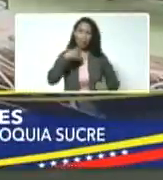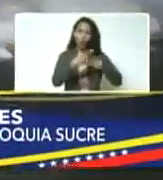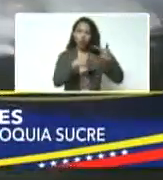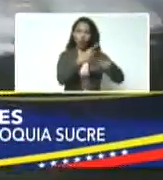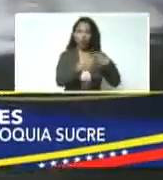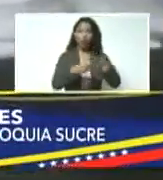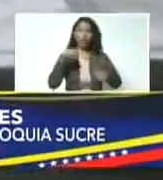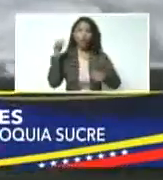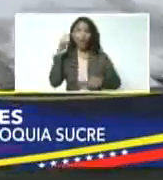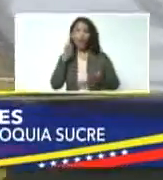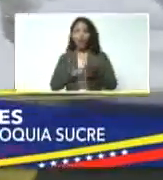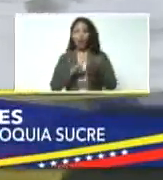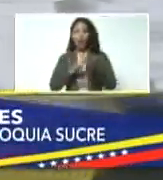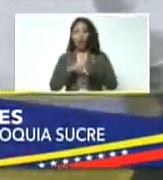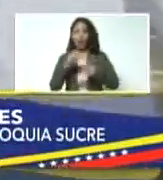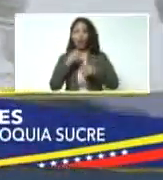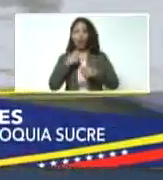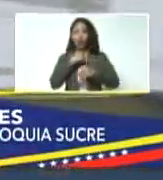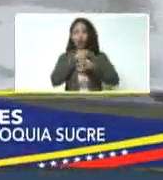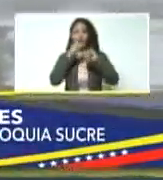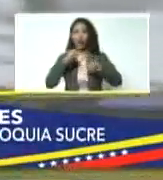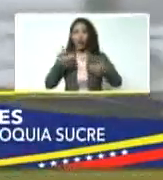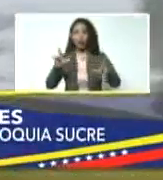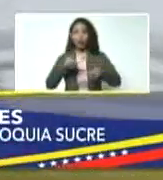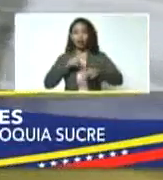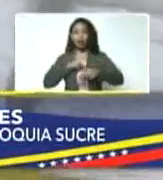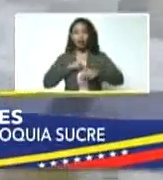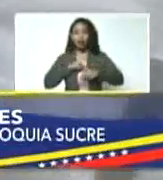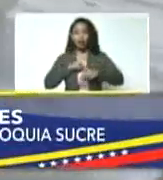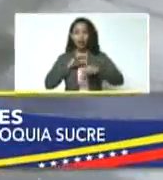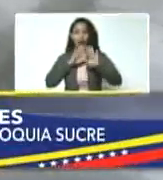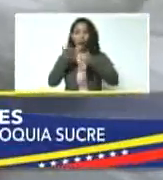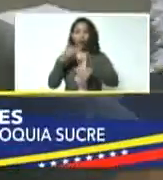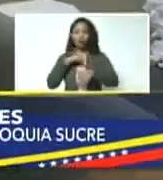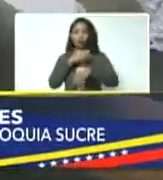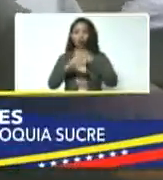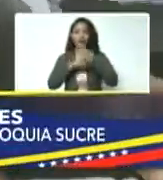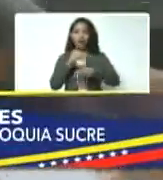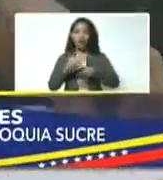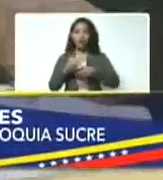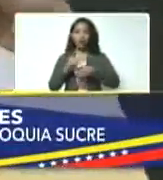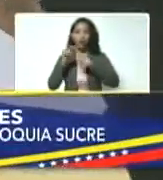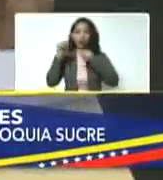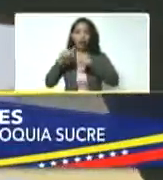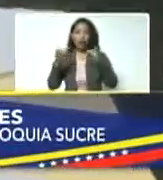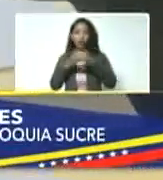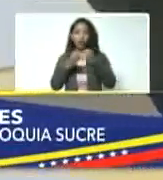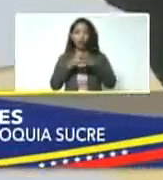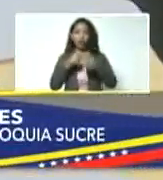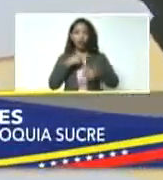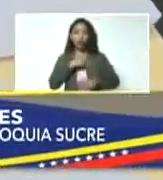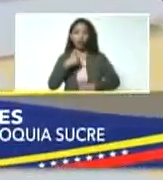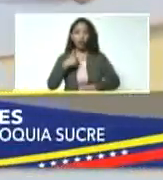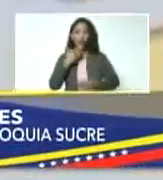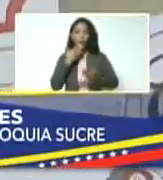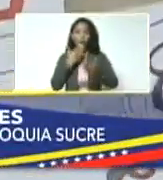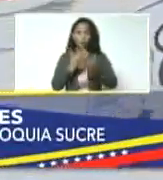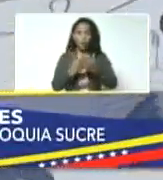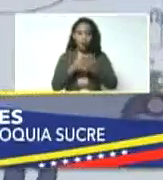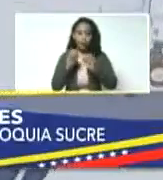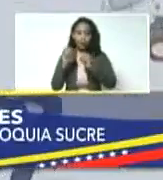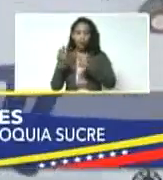que muy contentos de la aceptación y el apoyo que le estamos dando. Y quisiera permitirme la oportunidad, ministra